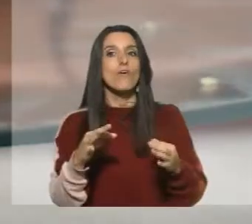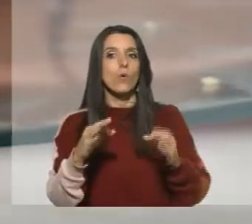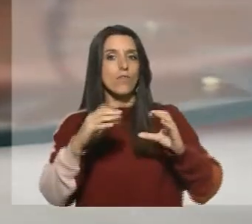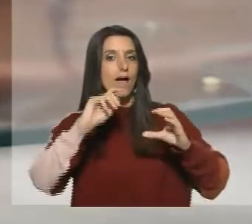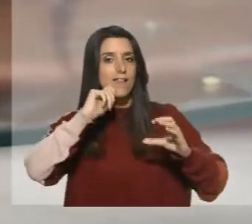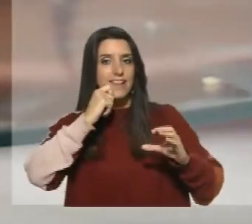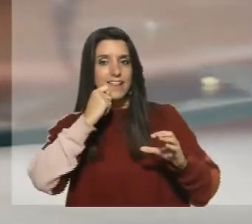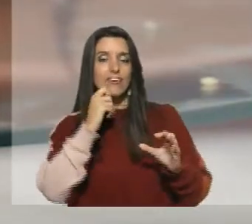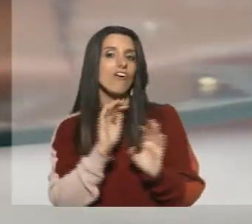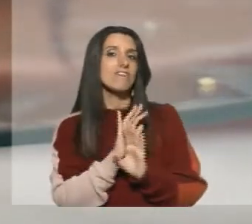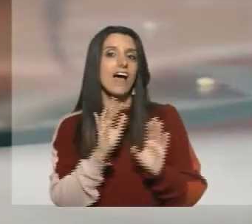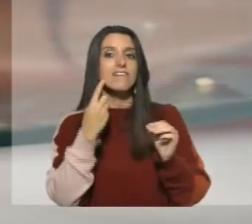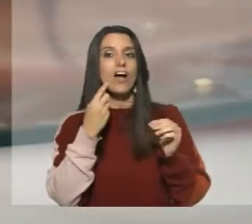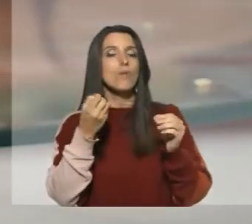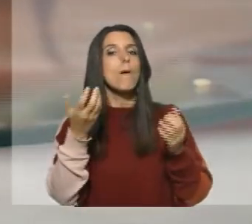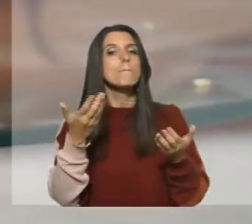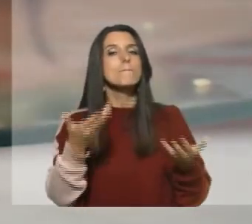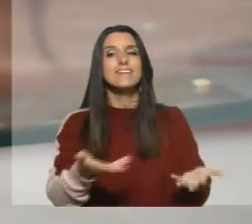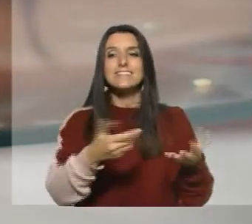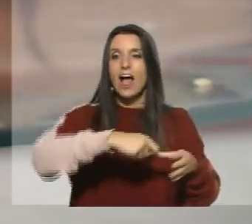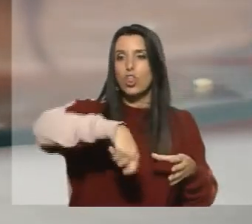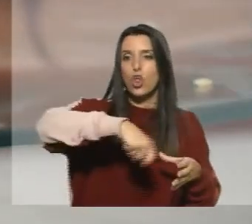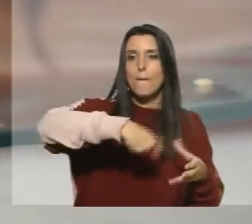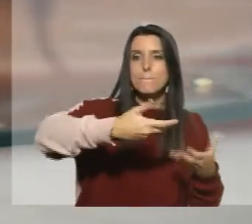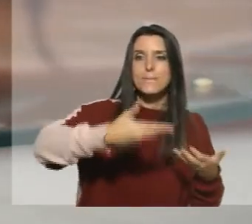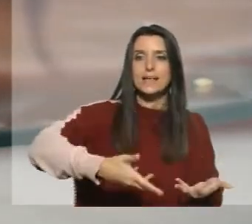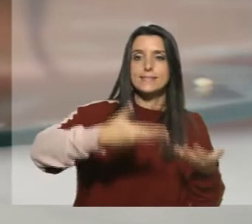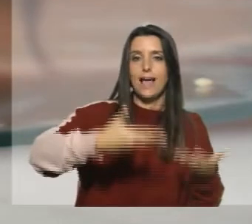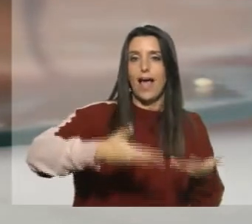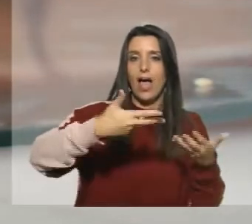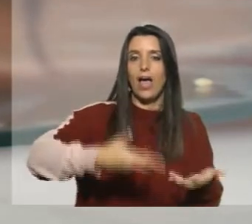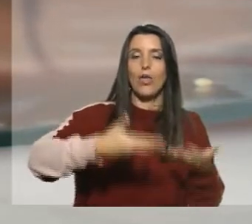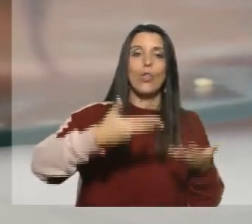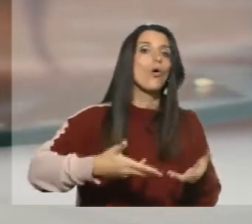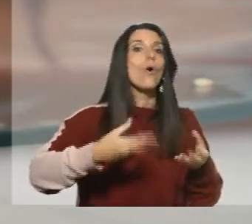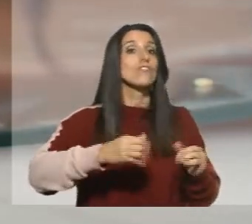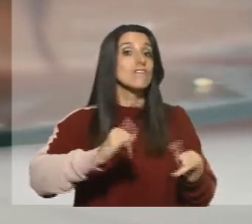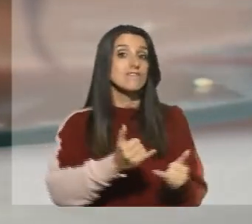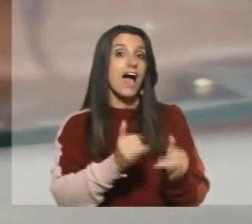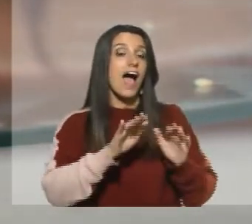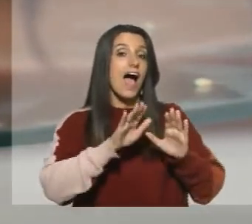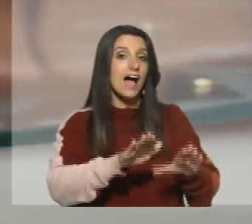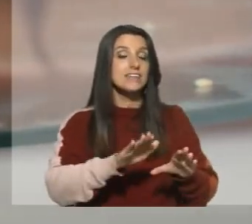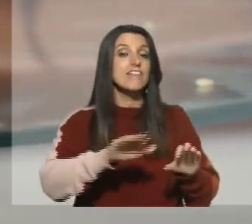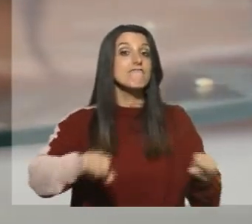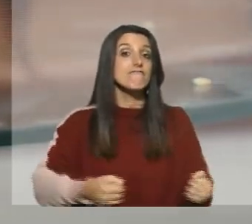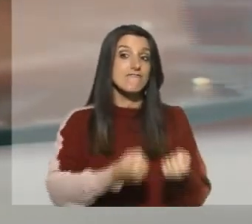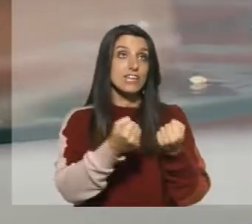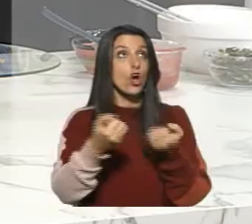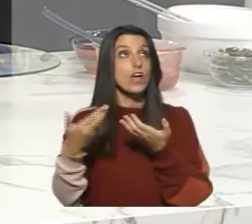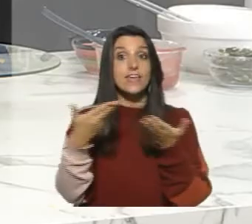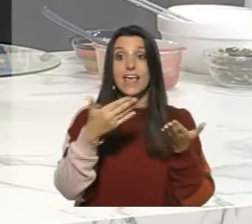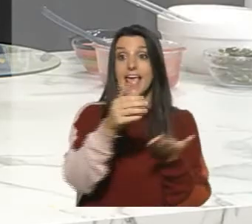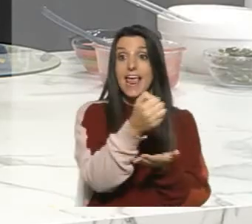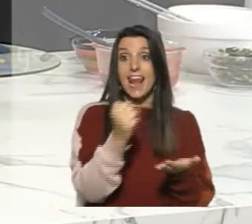cuando hay cositas. ¿Ves cómo ya te va como espesando? Sin nada, ¿no? Que ver a cómo estaba antes. Ahí está, por el espesante que le pusimos. Cuando vos lo tenés así, lo vas a pasar algo frío y lo llevas a la heladera.